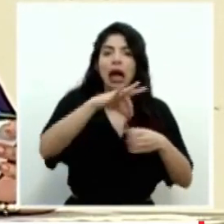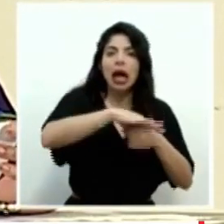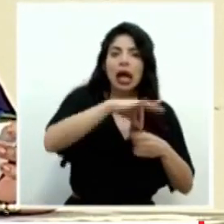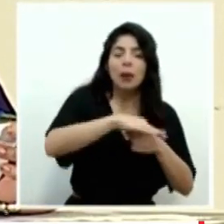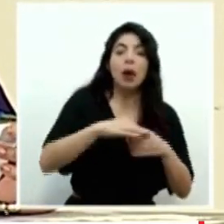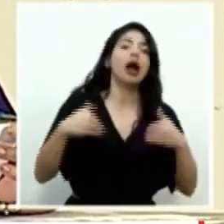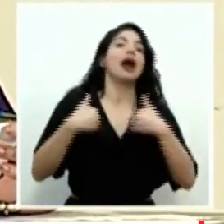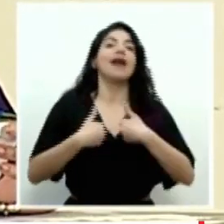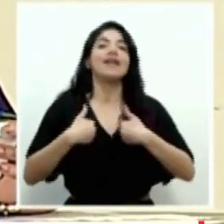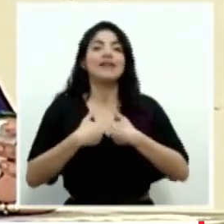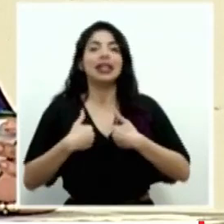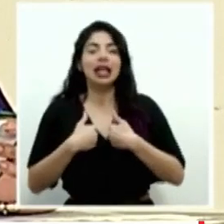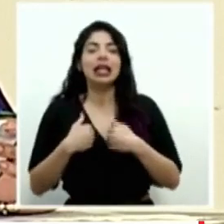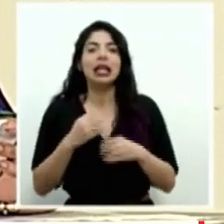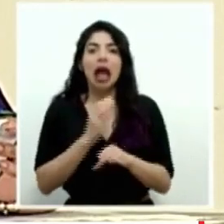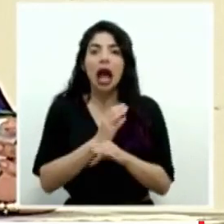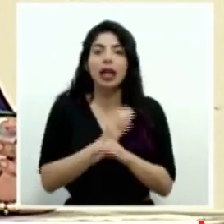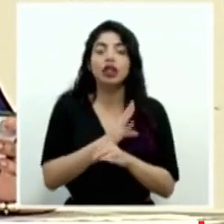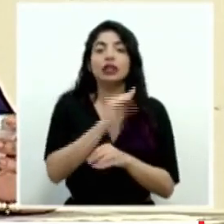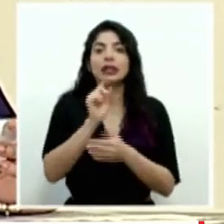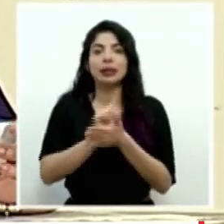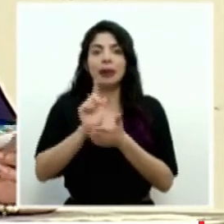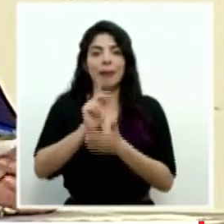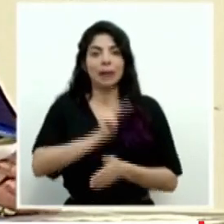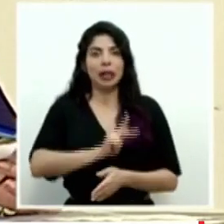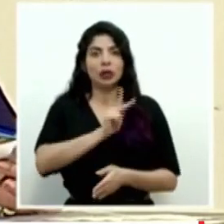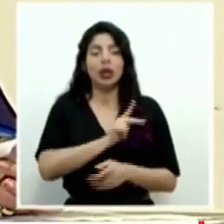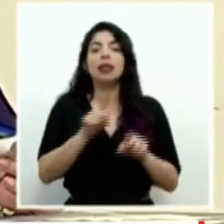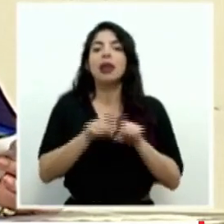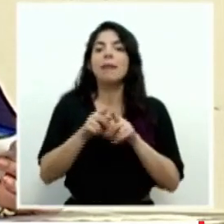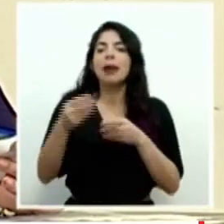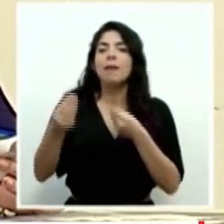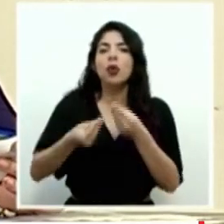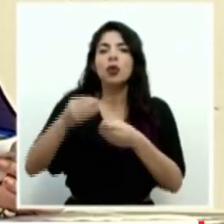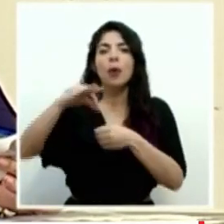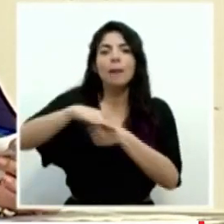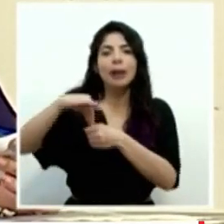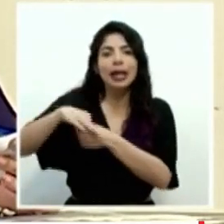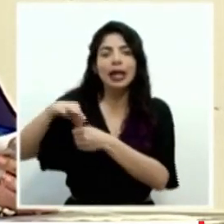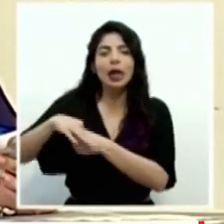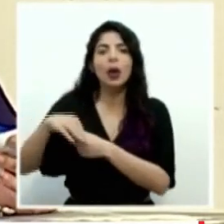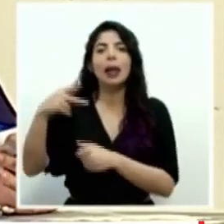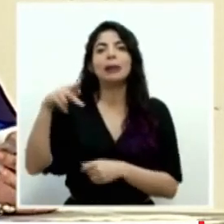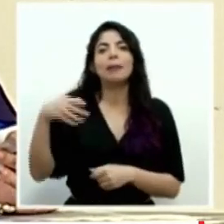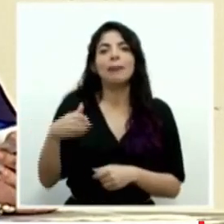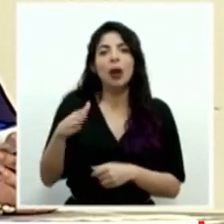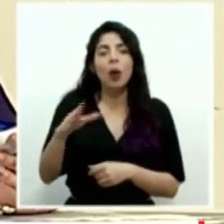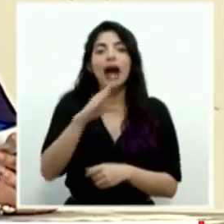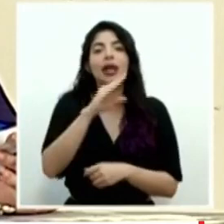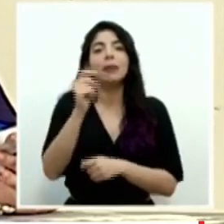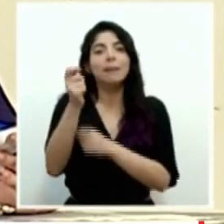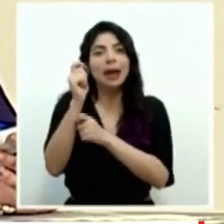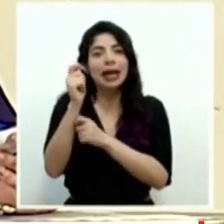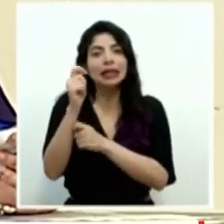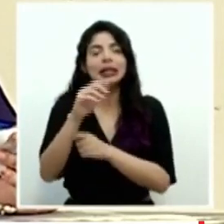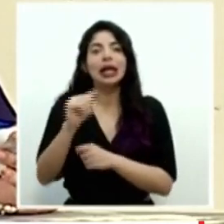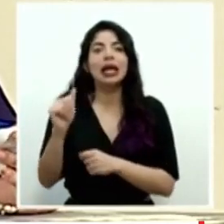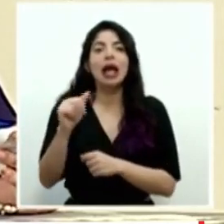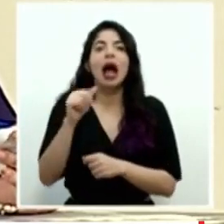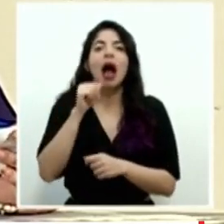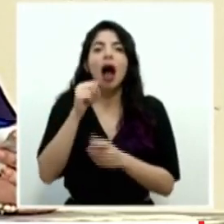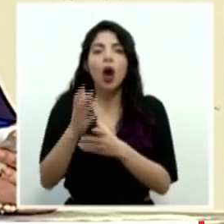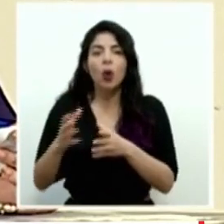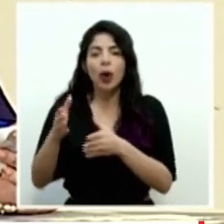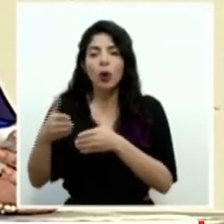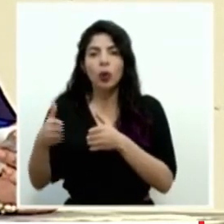agropecuarios, veterinarios y de higiene, la comercialización de productos agrícolas, pecuarios, pesca y acuicultura,